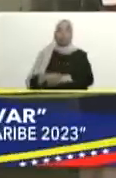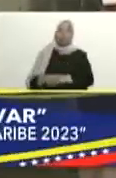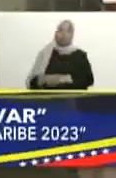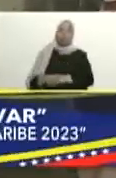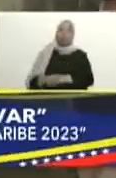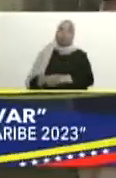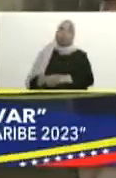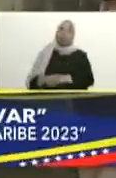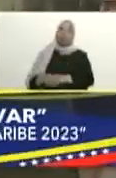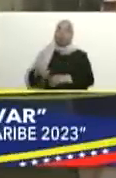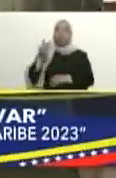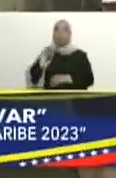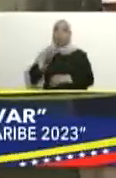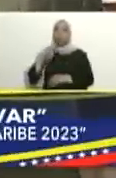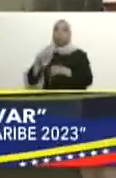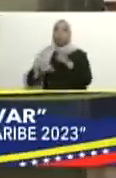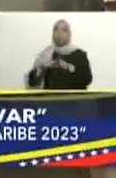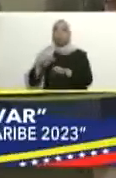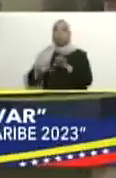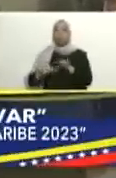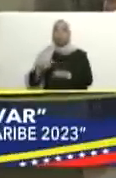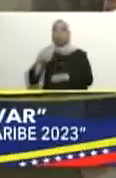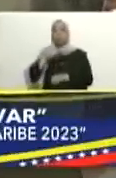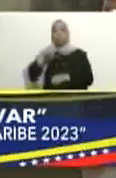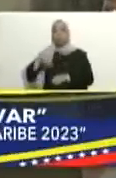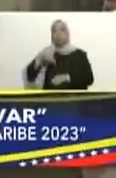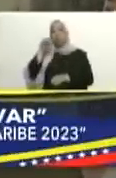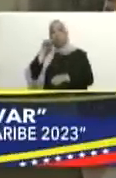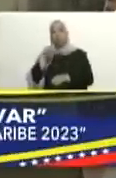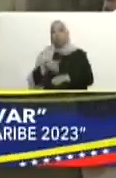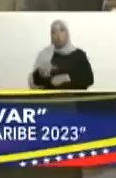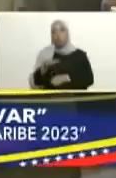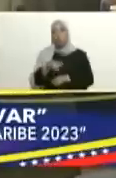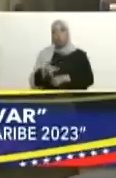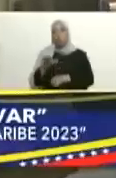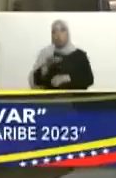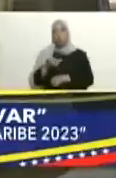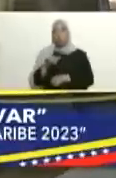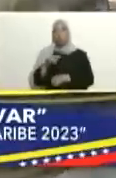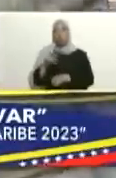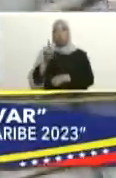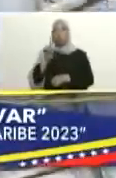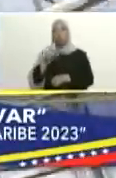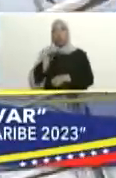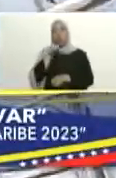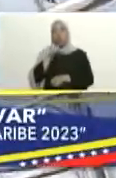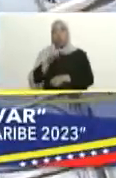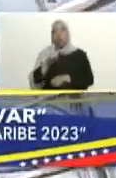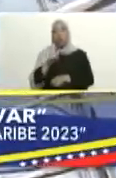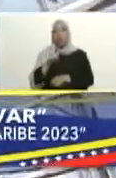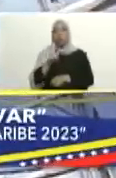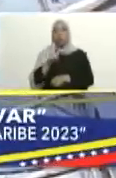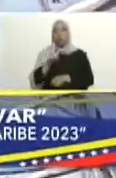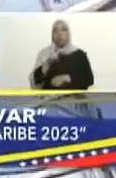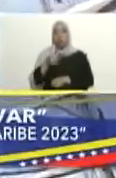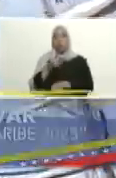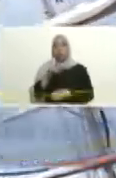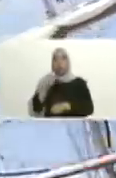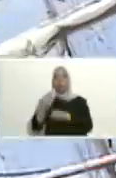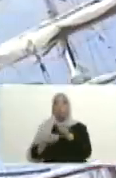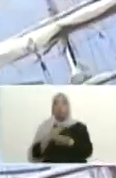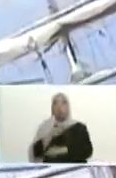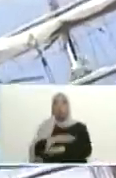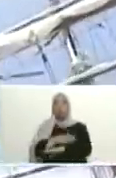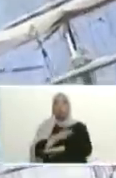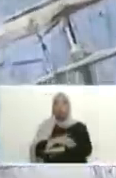por abrirle el horizonte del siglo XXI a nuestros pueblos. Pero díganle sobre todo que estamos